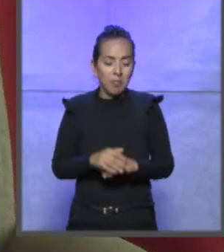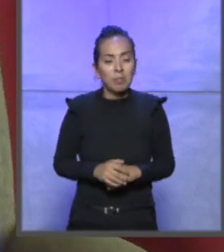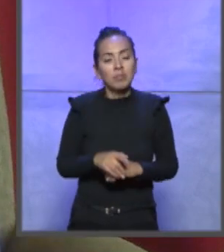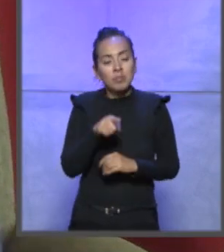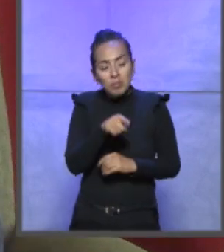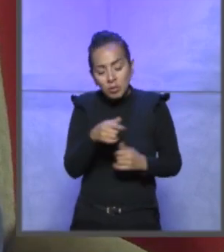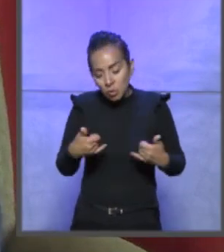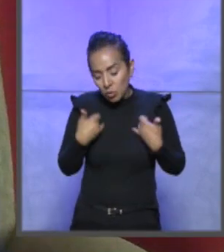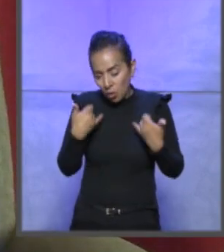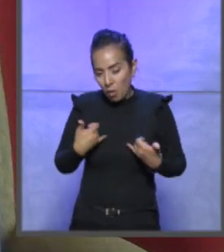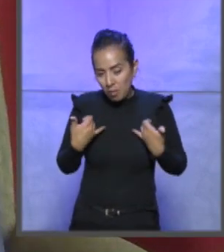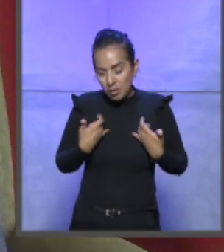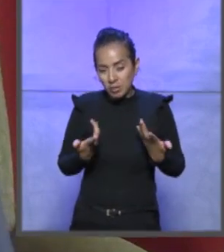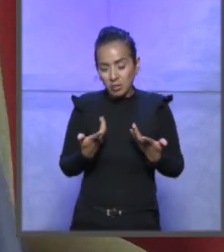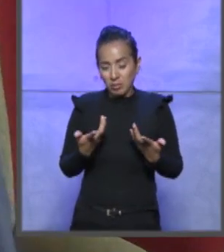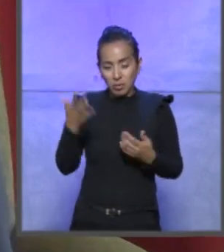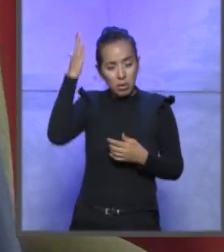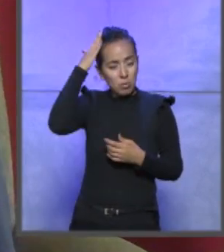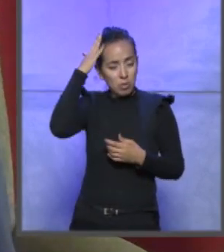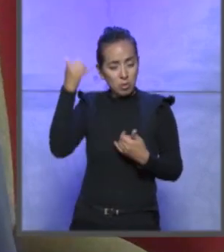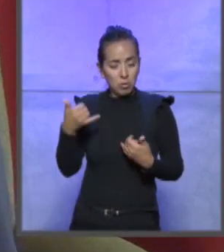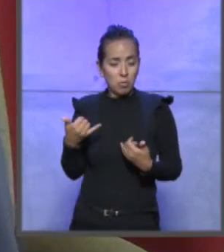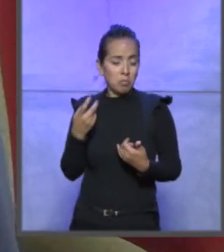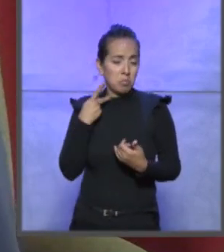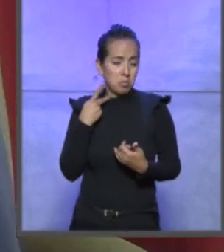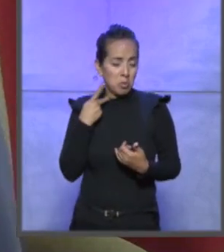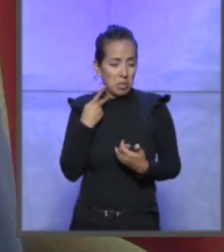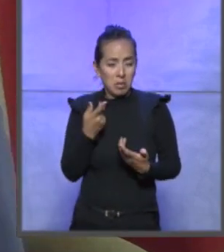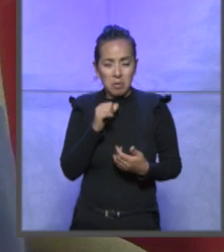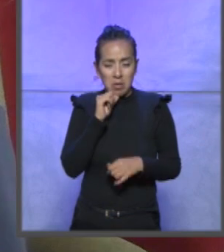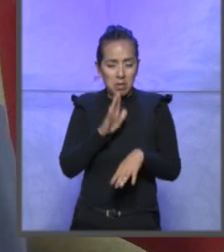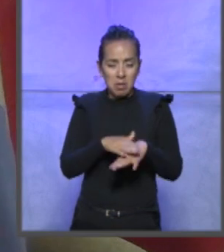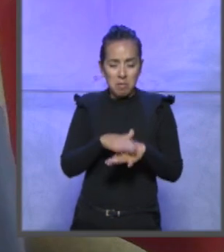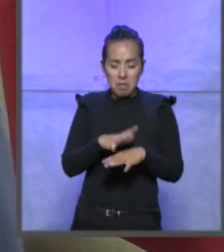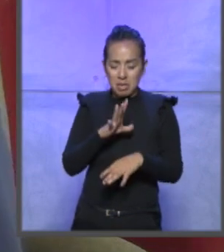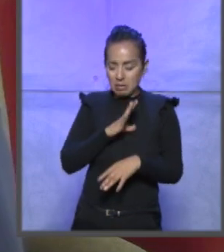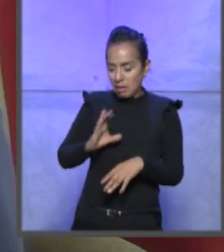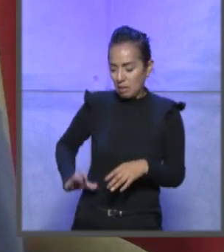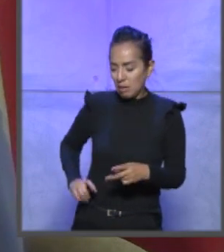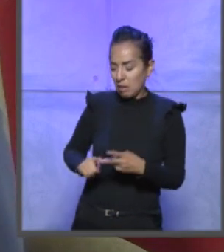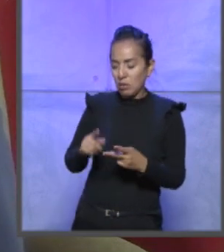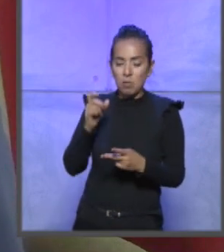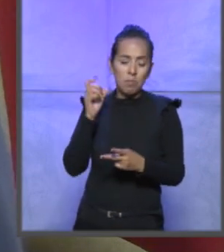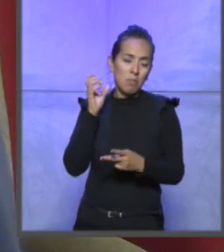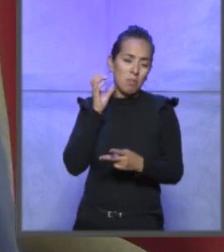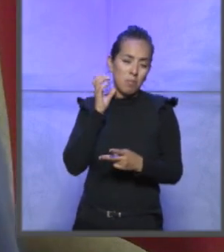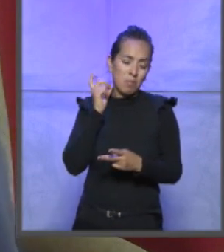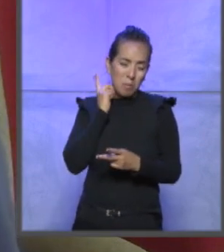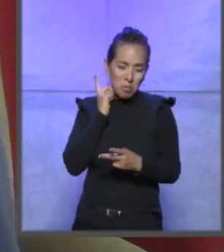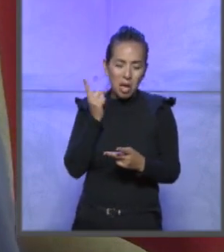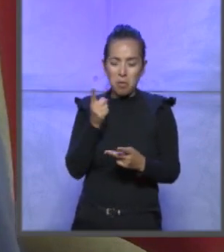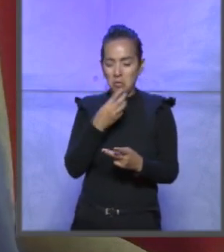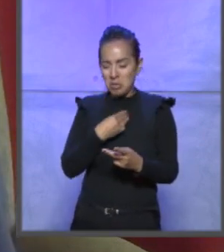esos liderazgos políticos. El liderazgo político no implica nada más ser candidato, ser diputado, ser presidente